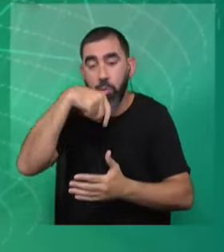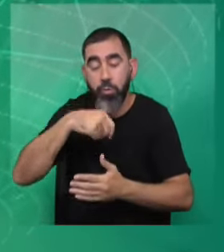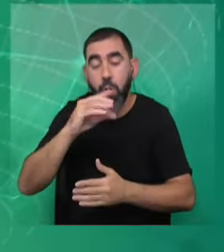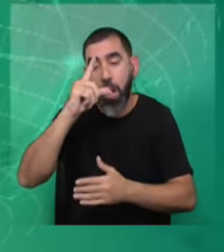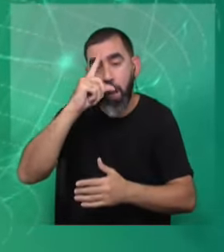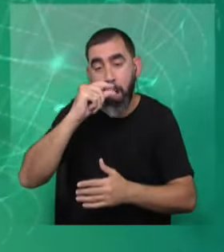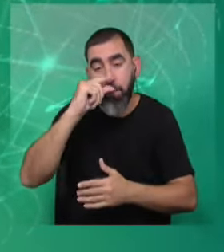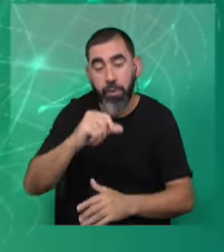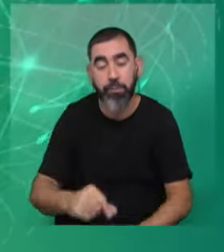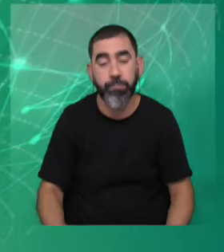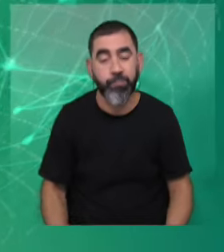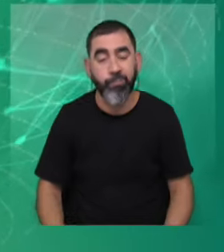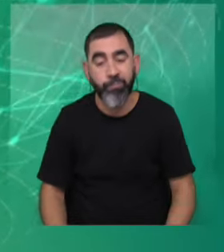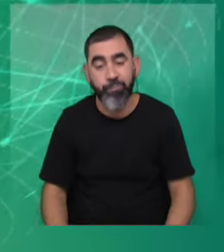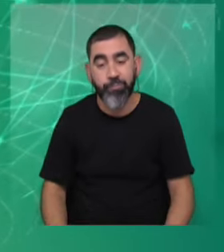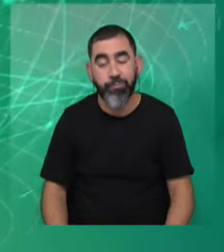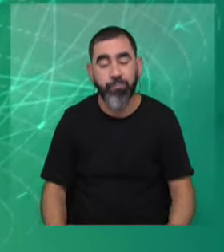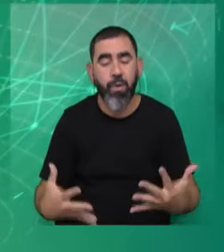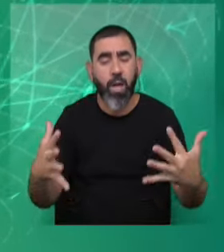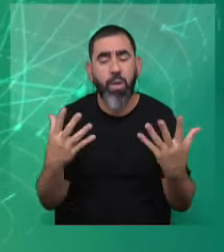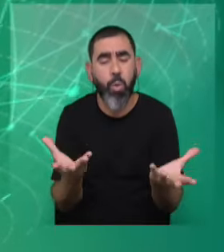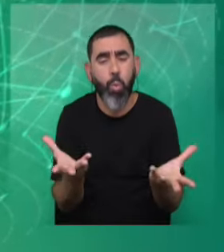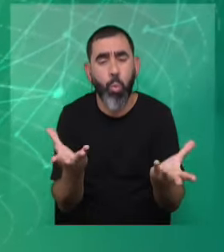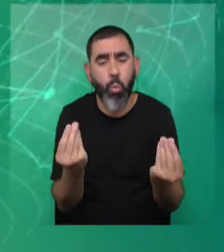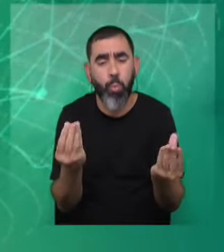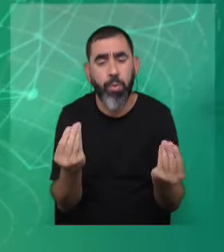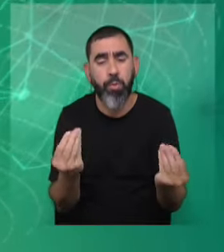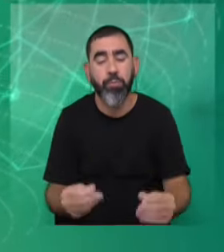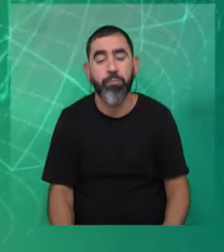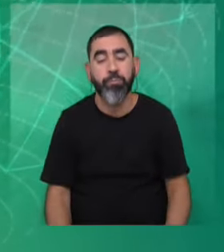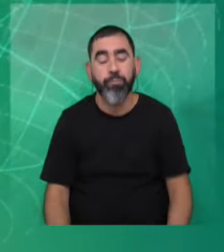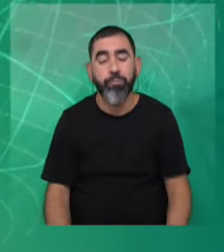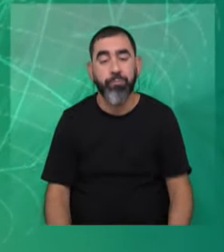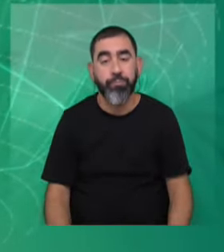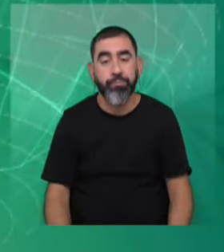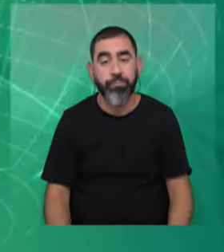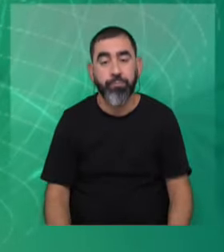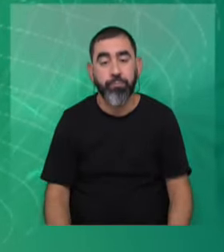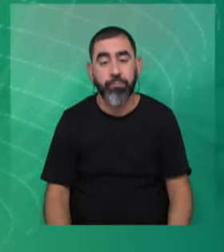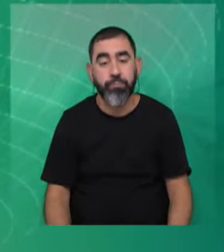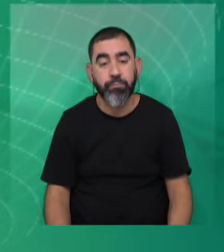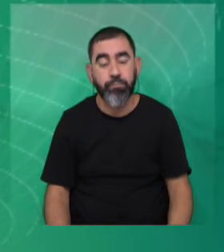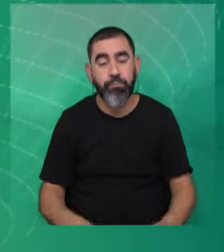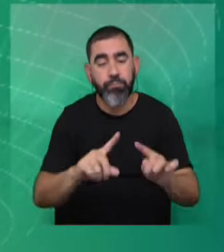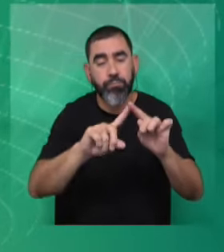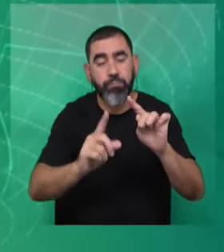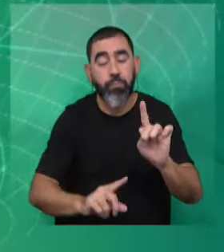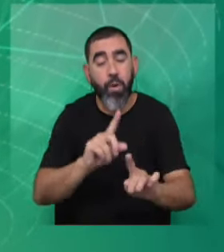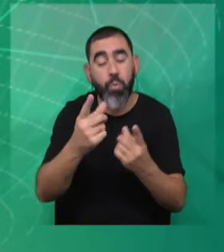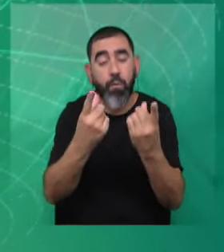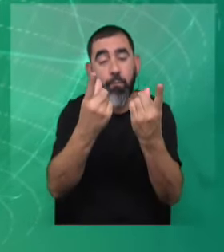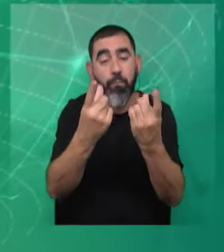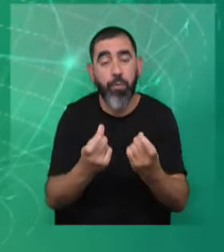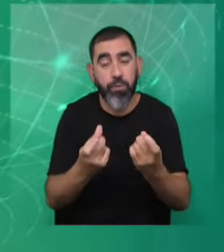alerta amarilla, una masa de aire húmeda que vemos e inestable, está afectando el país, generando tormentas, algunas